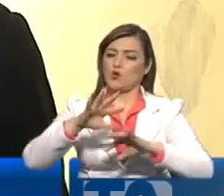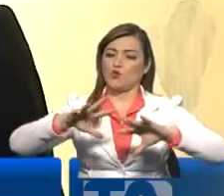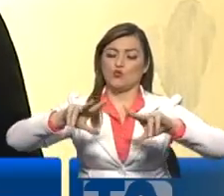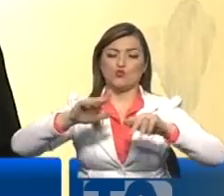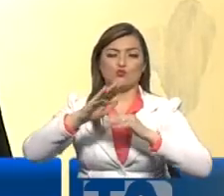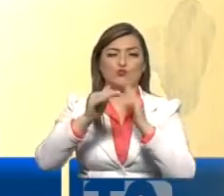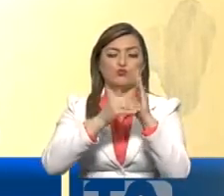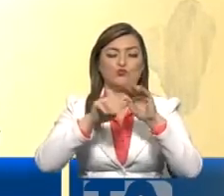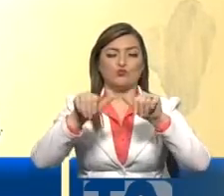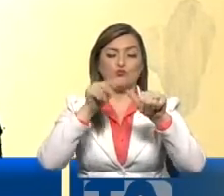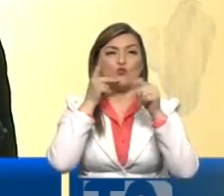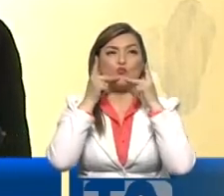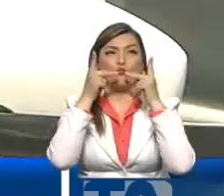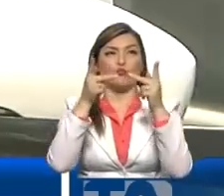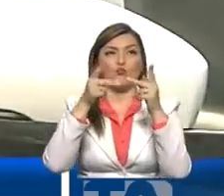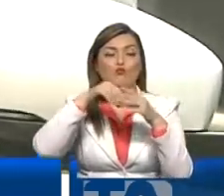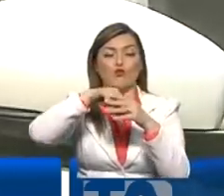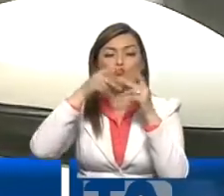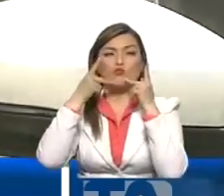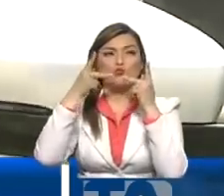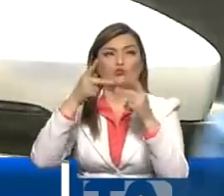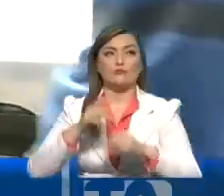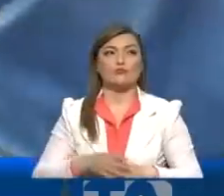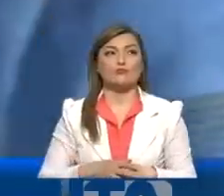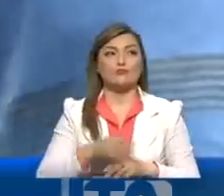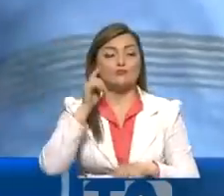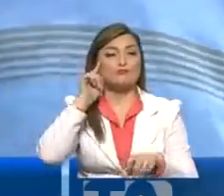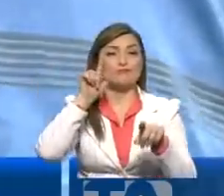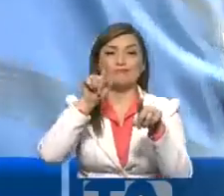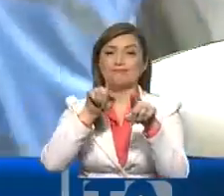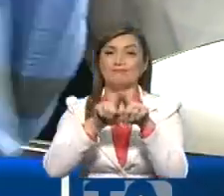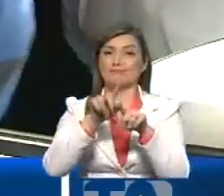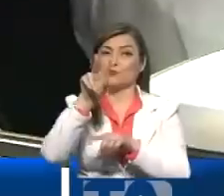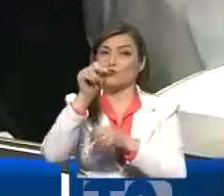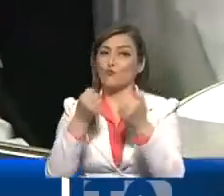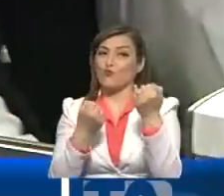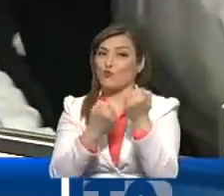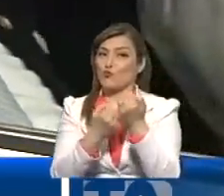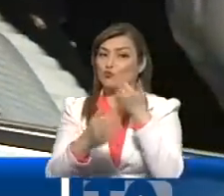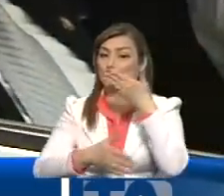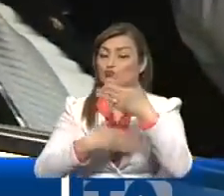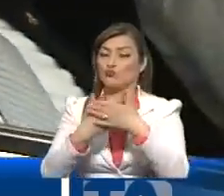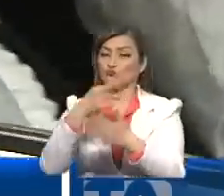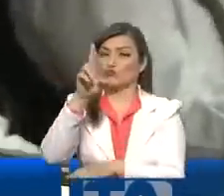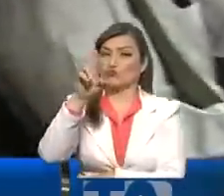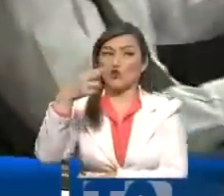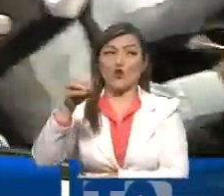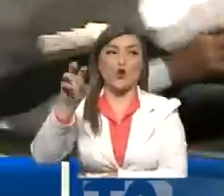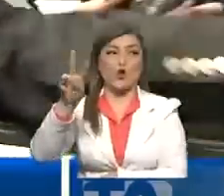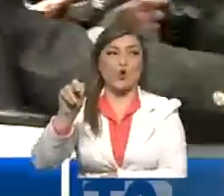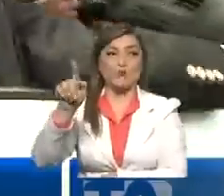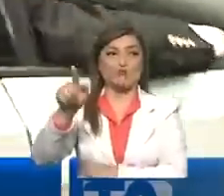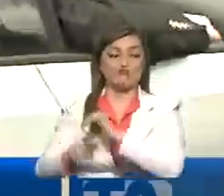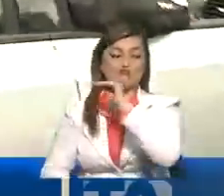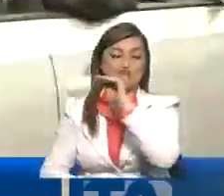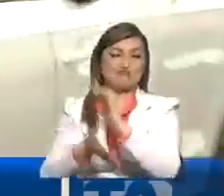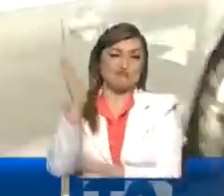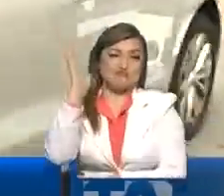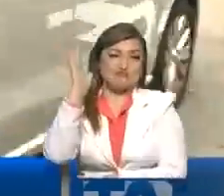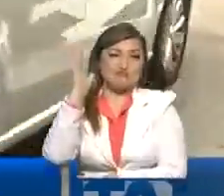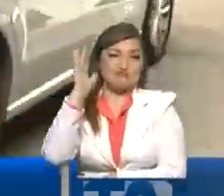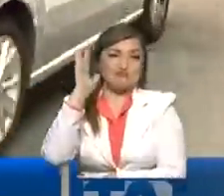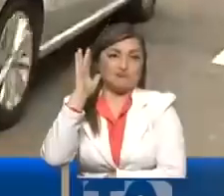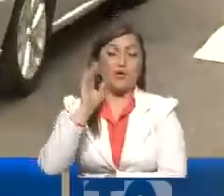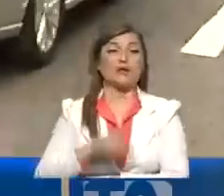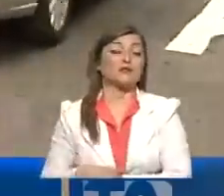la administración pública, peculados. Aunque este acuerdo no goza del apoyo de todos, César Ron salió antes de la sesión y